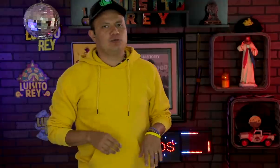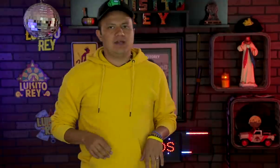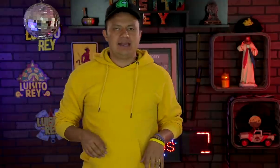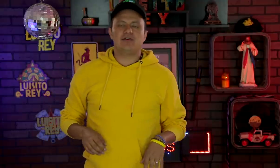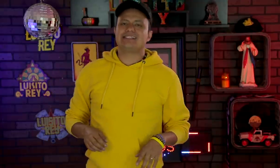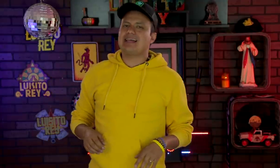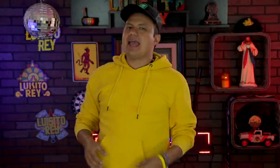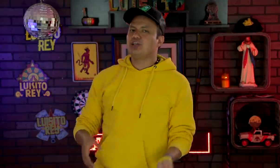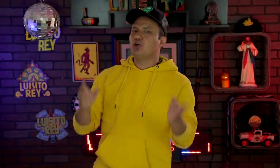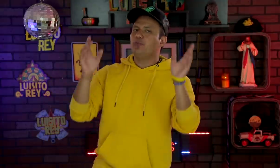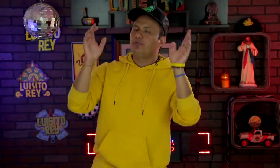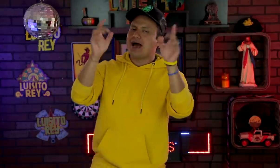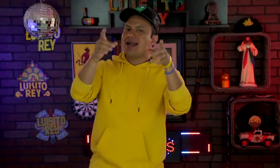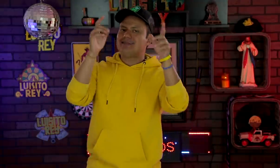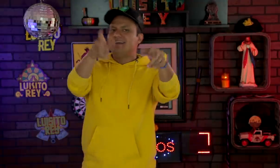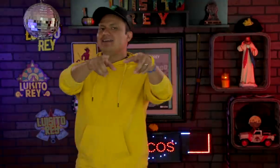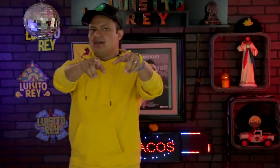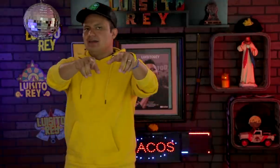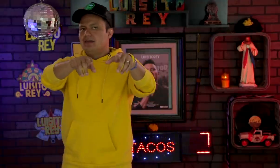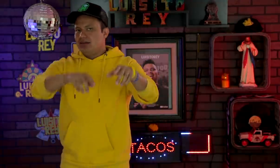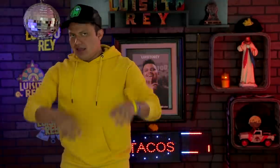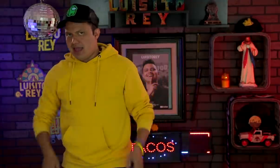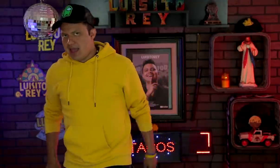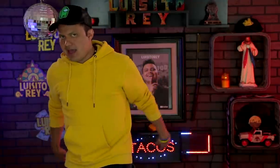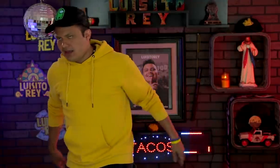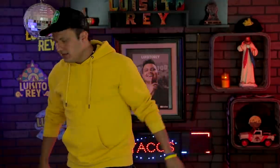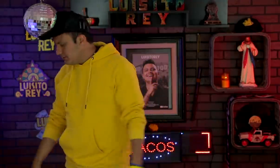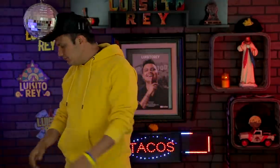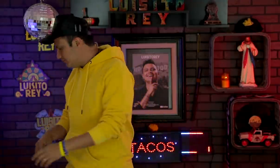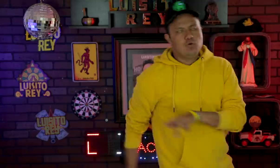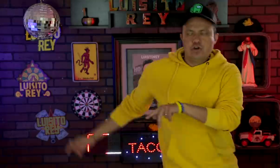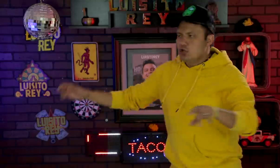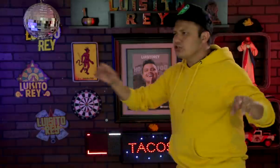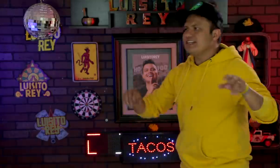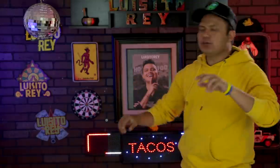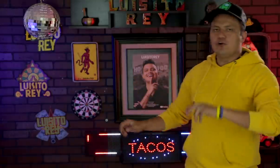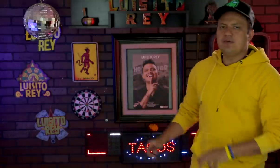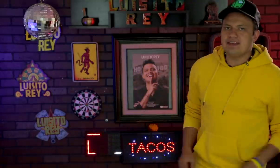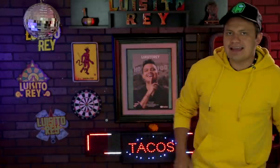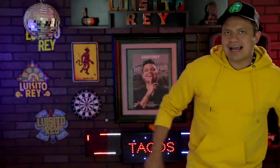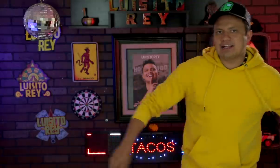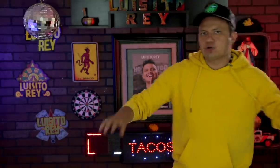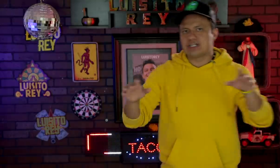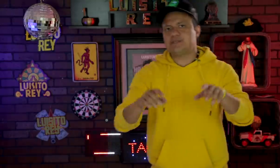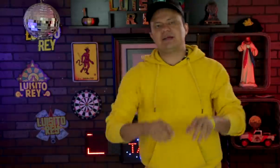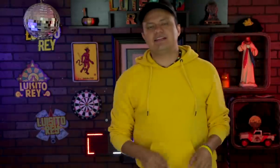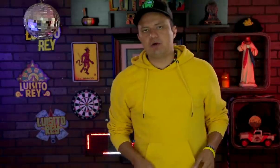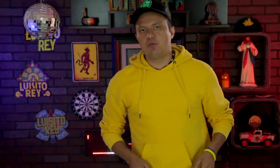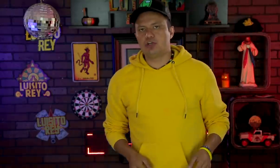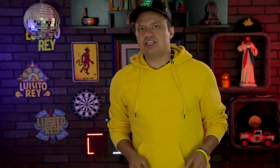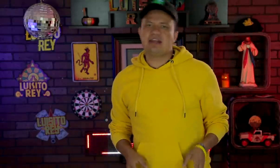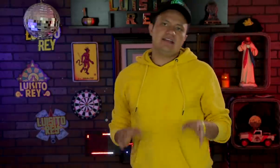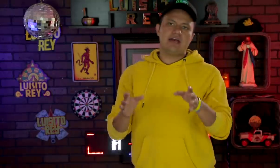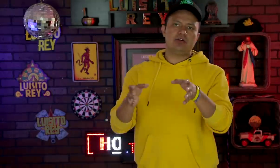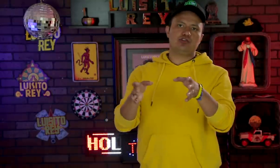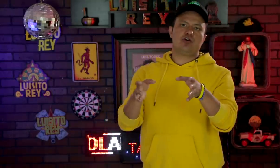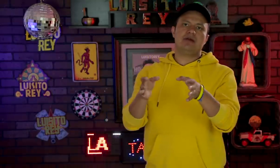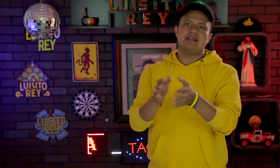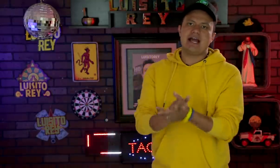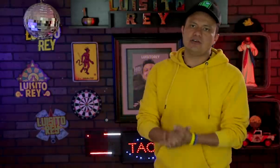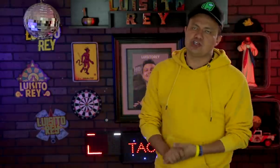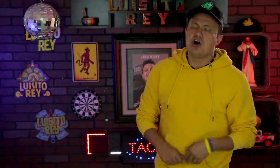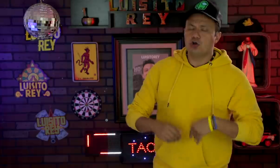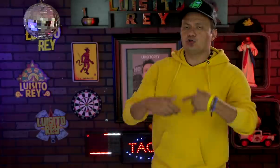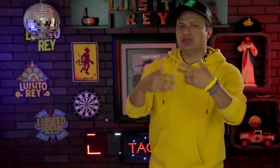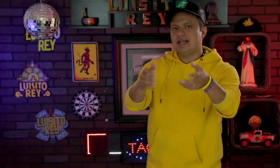cheques el contenido que está hecho para ti No se te olvide dejar tu respectivo emoji de dinero en los